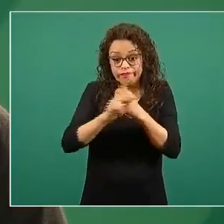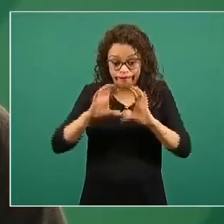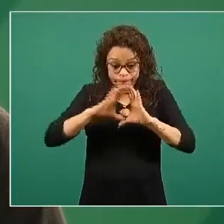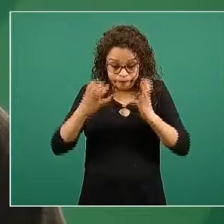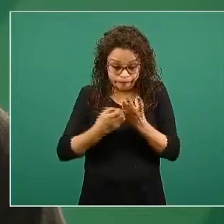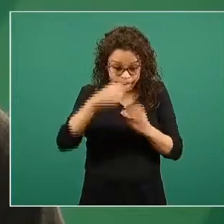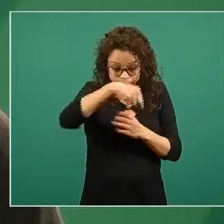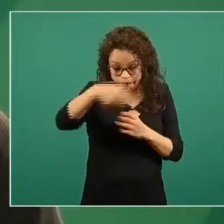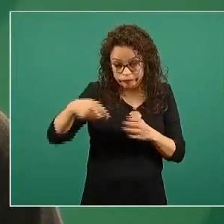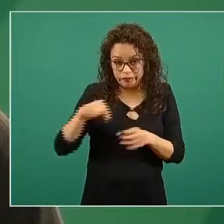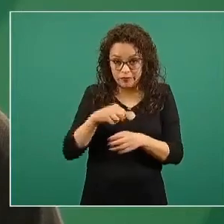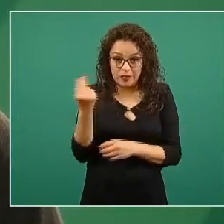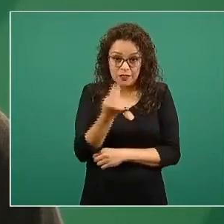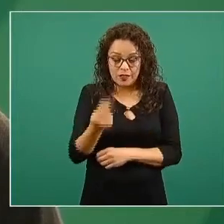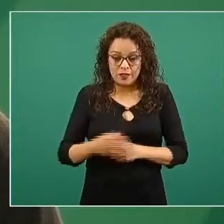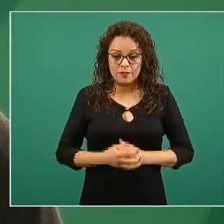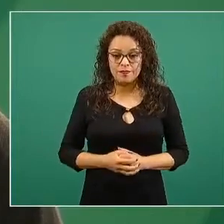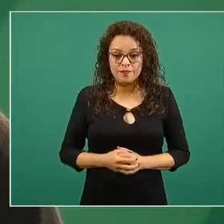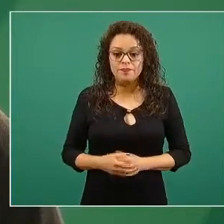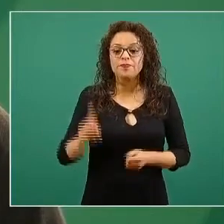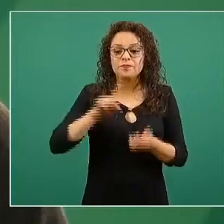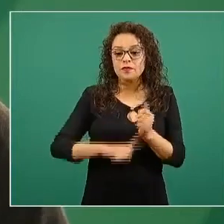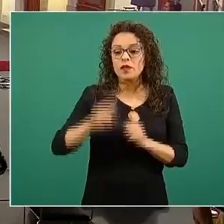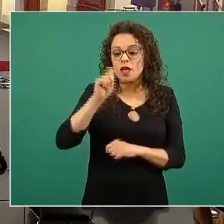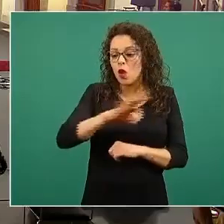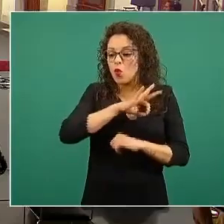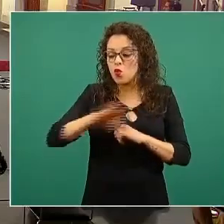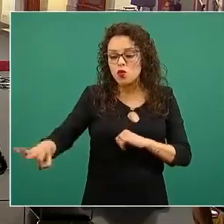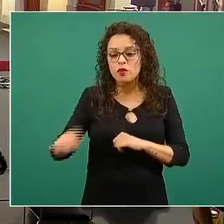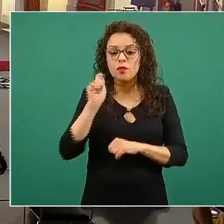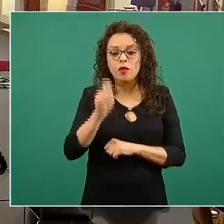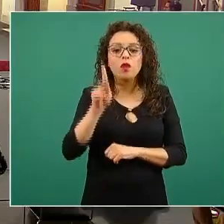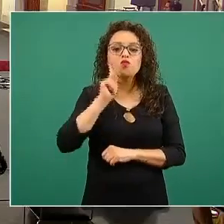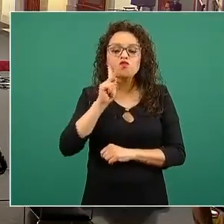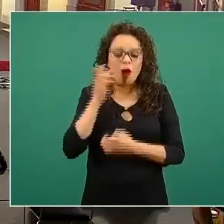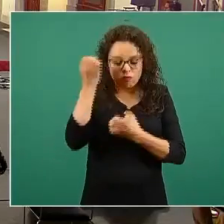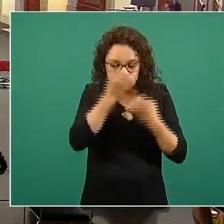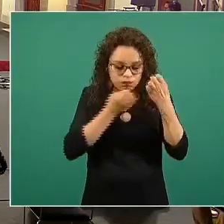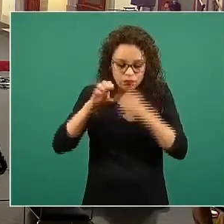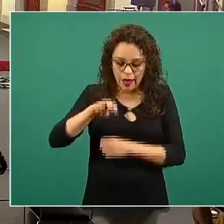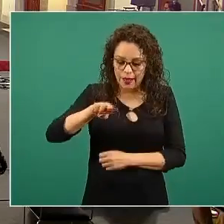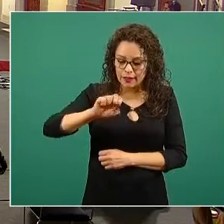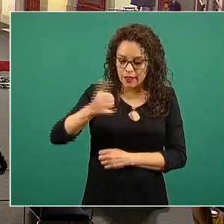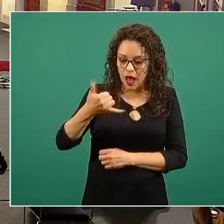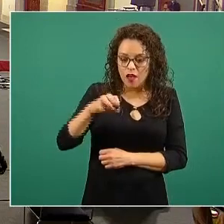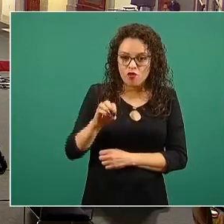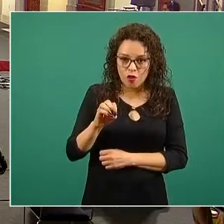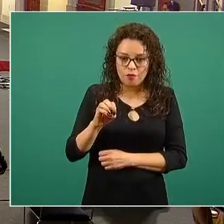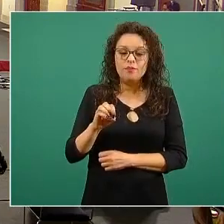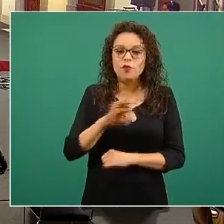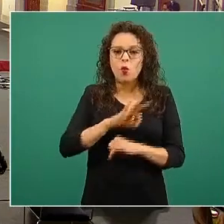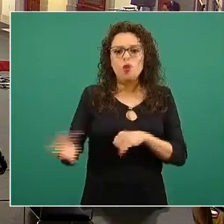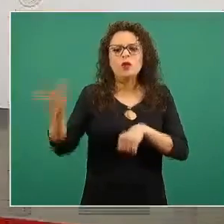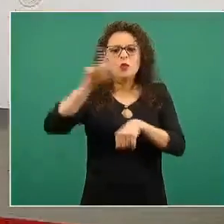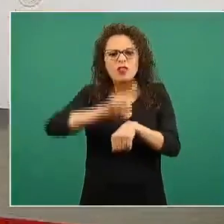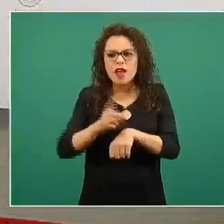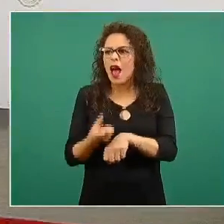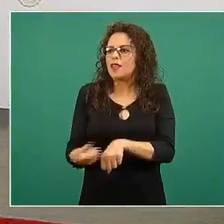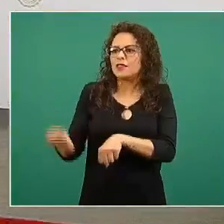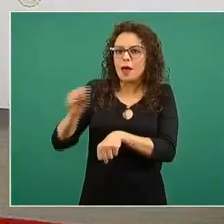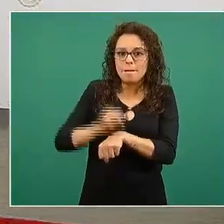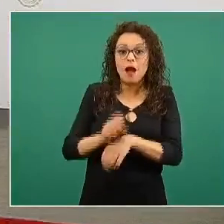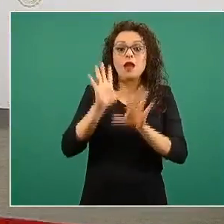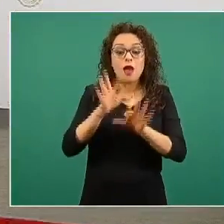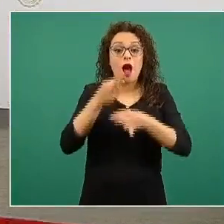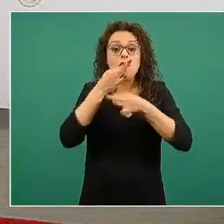etapas finales precisamente de ensayos de vacunas, que inclusive en últimos días, semanas han estado anunciando